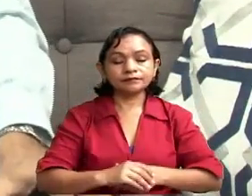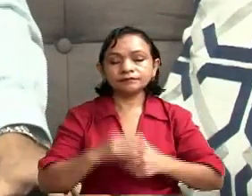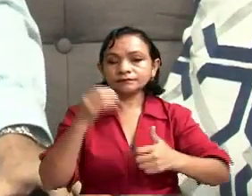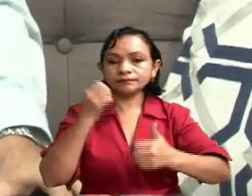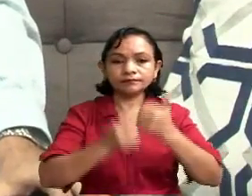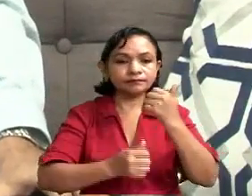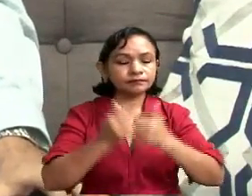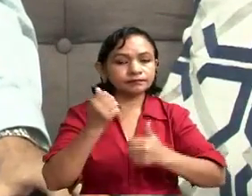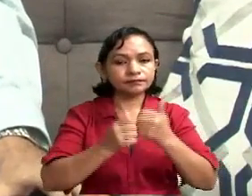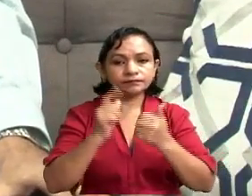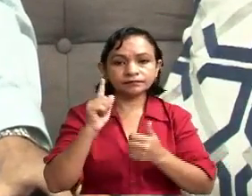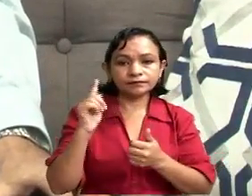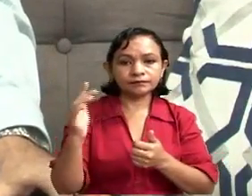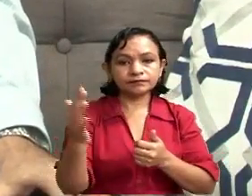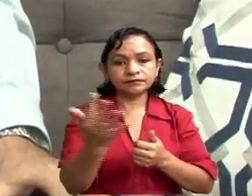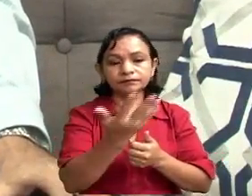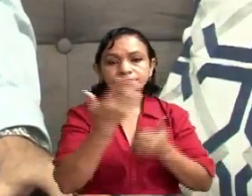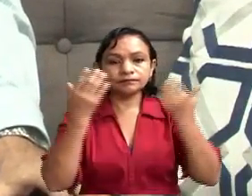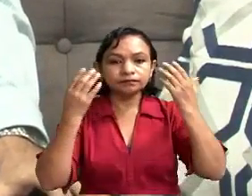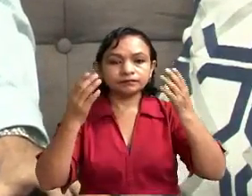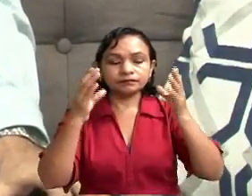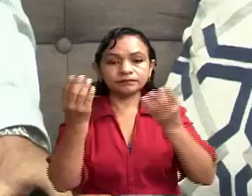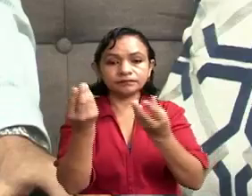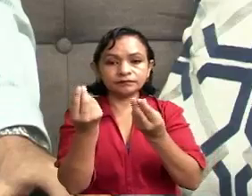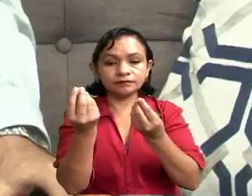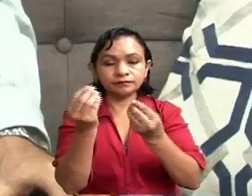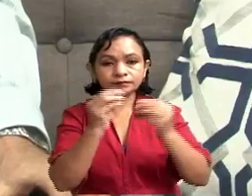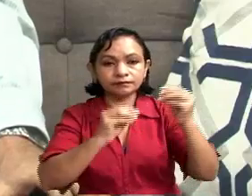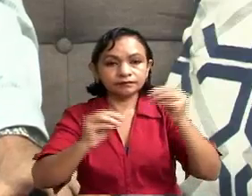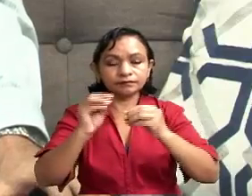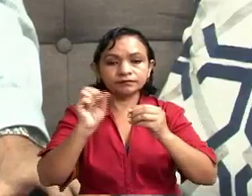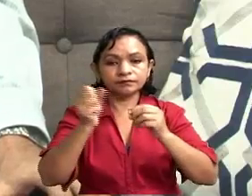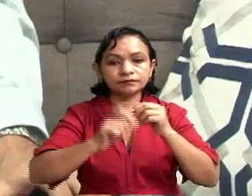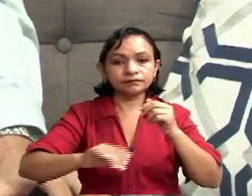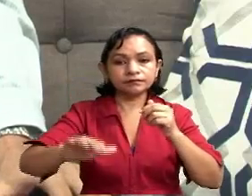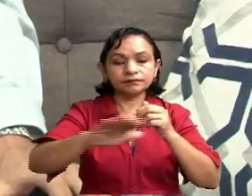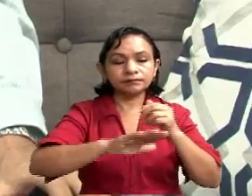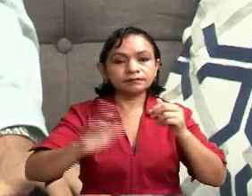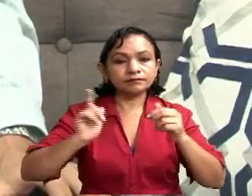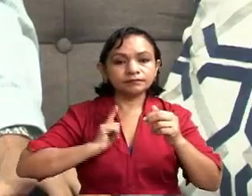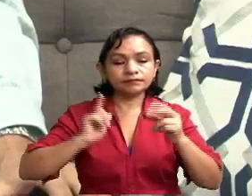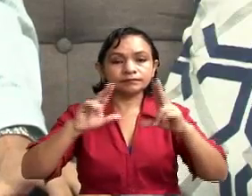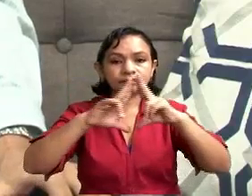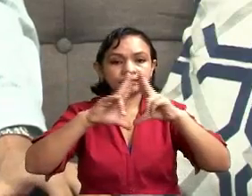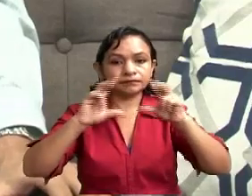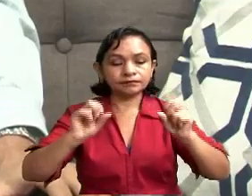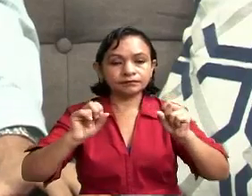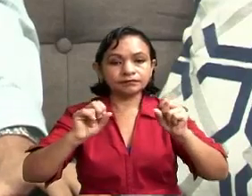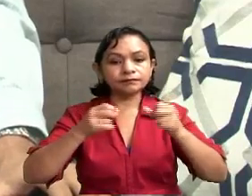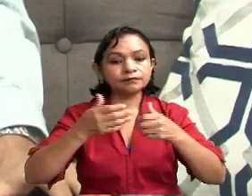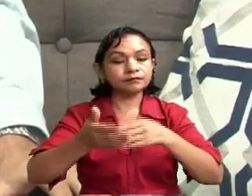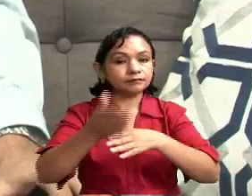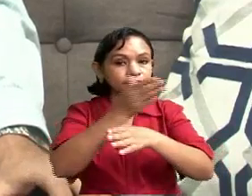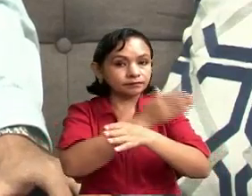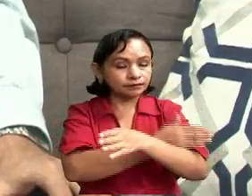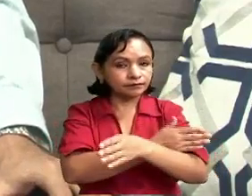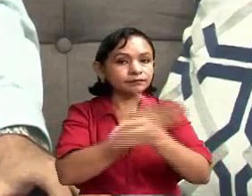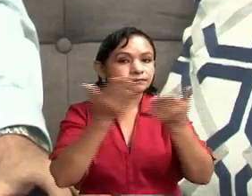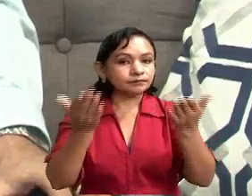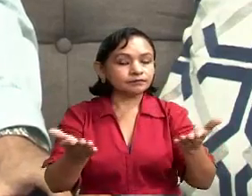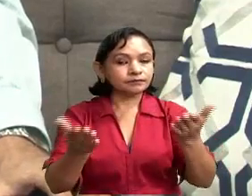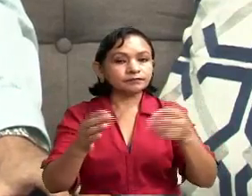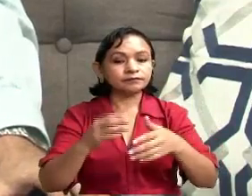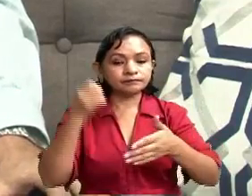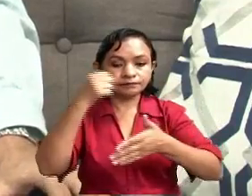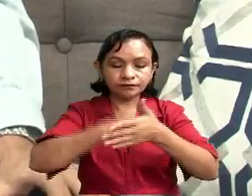afectar todos estos indicadores económicos y sociales que traía Nicaragua hasta ese entonces. Pero con